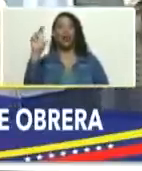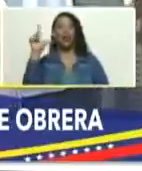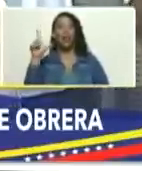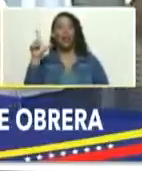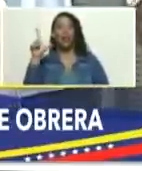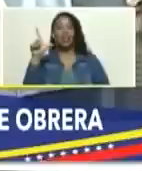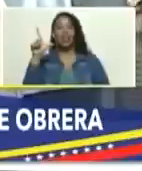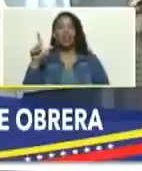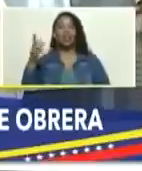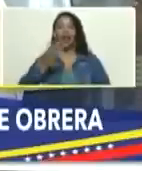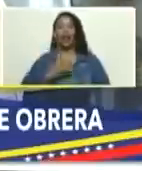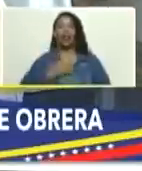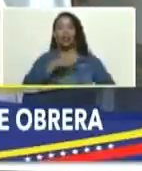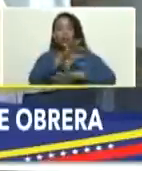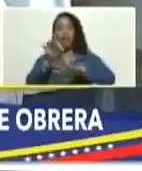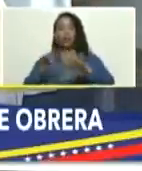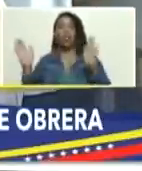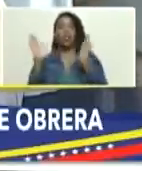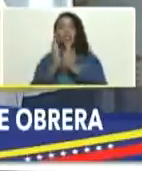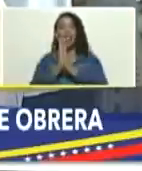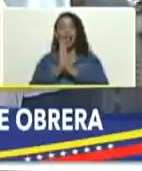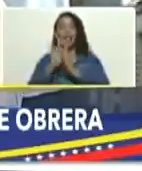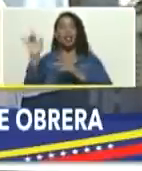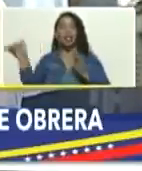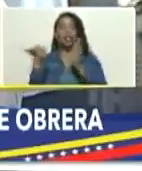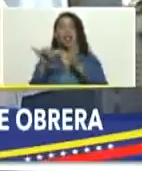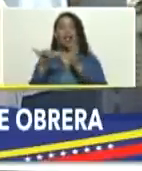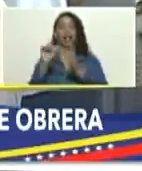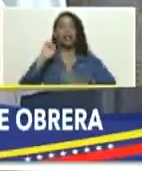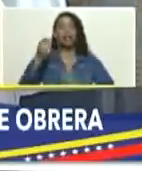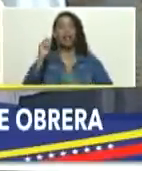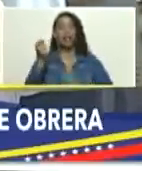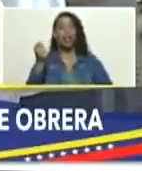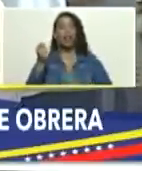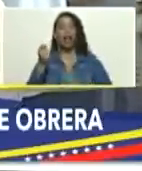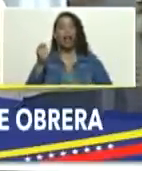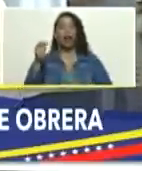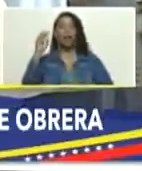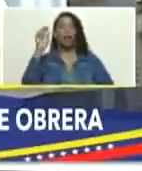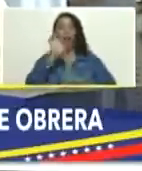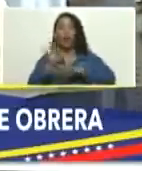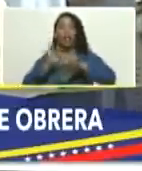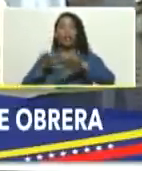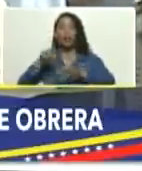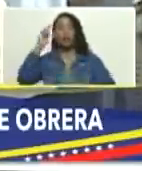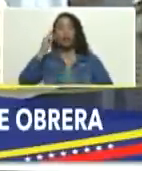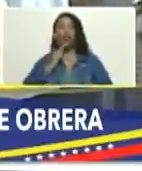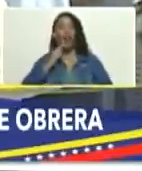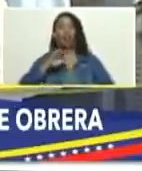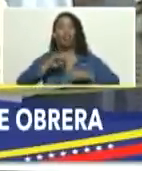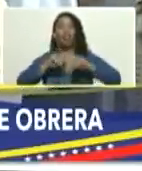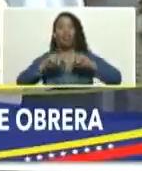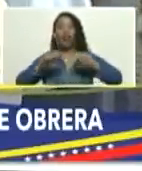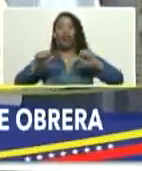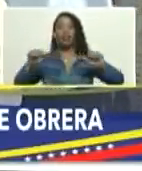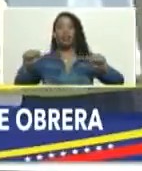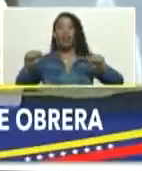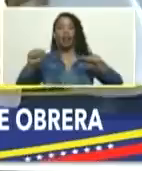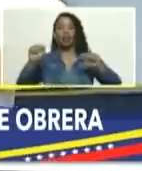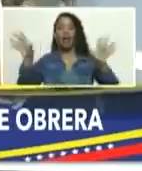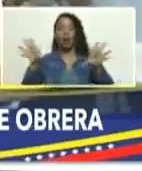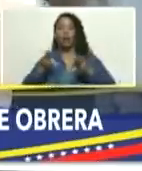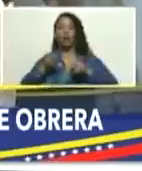del municipio San Francisco de Yare, alcalde del municipio Simón Bolívar, tierra que acogió a